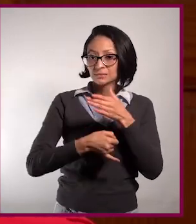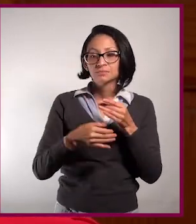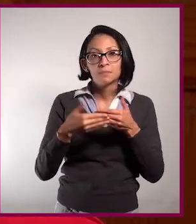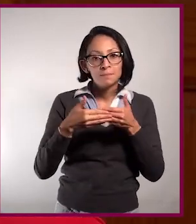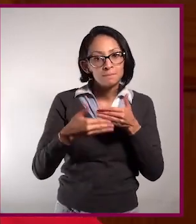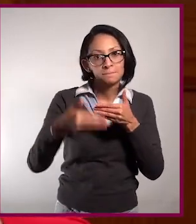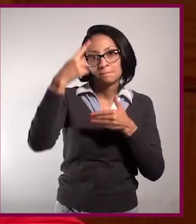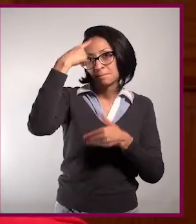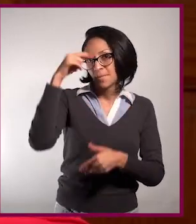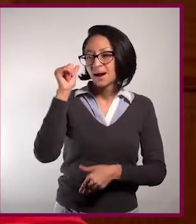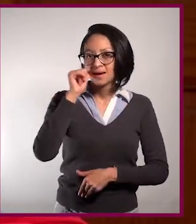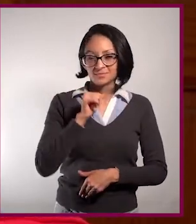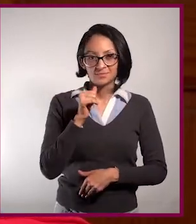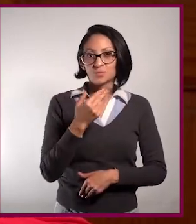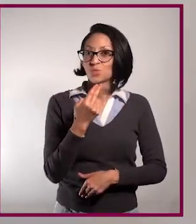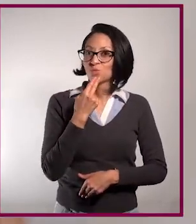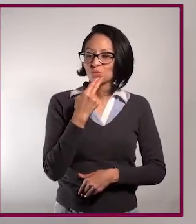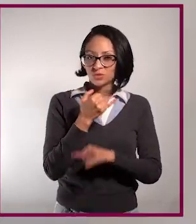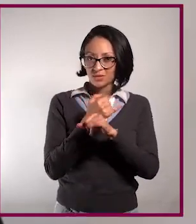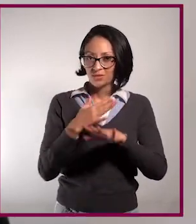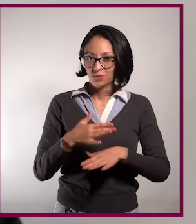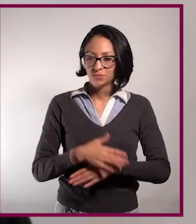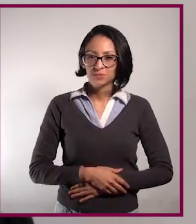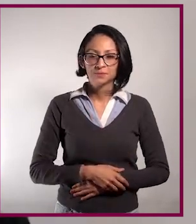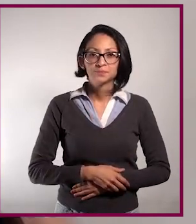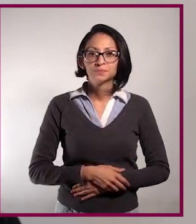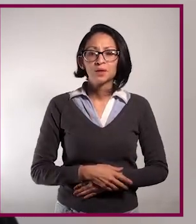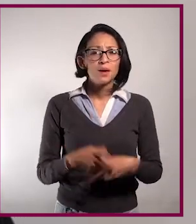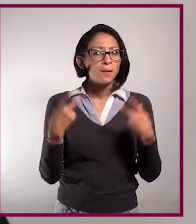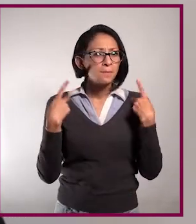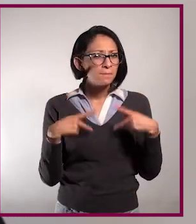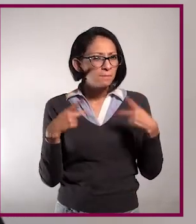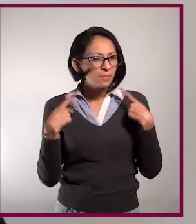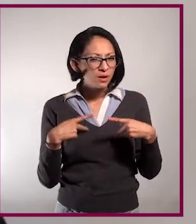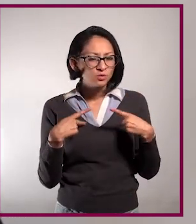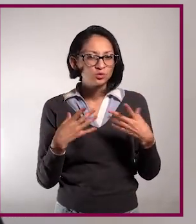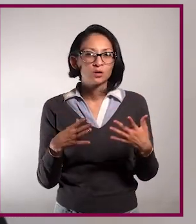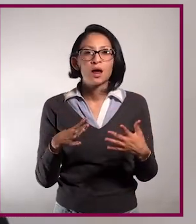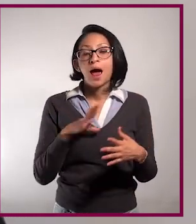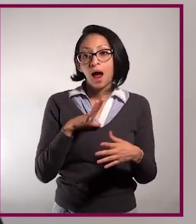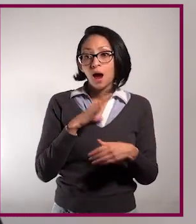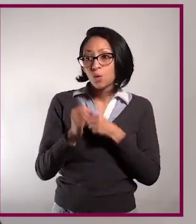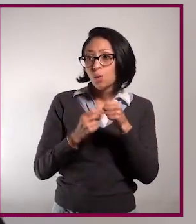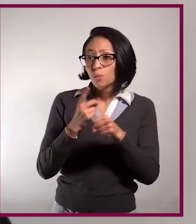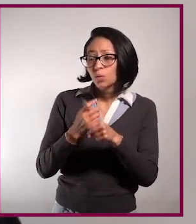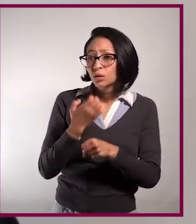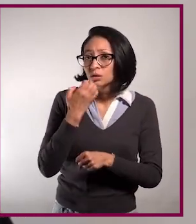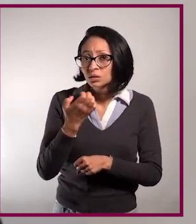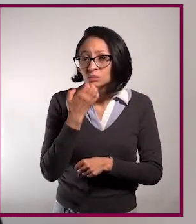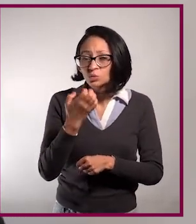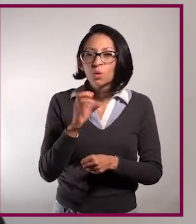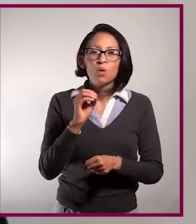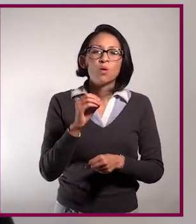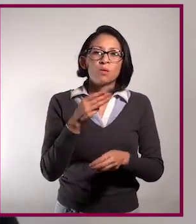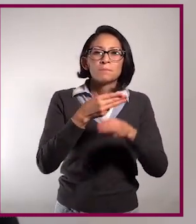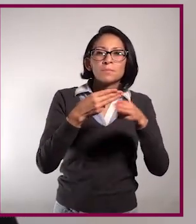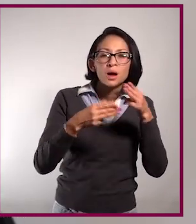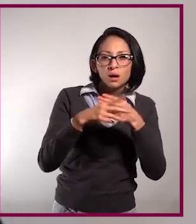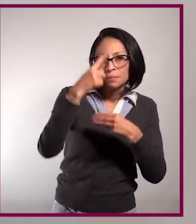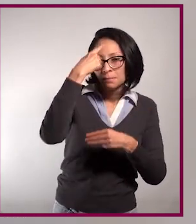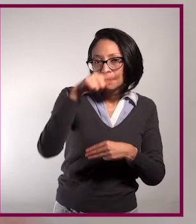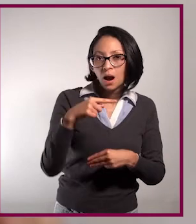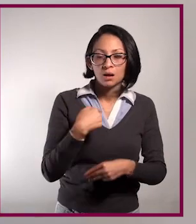desde hoy y para el resto de nuestra vida. Recuerda que nadie debería de perder oportunidades escolares por no contar con los productos